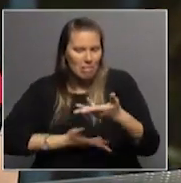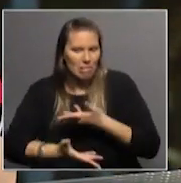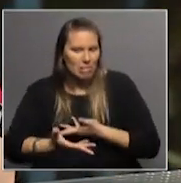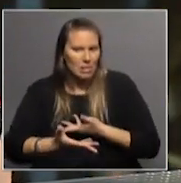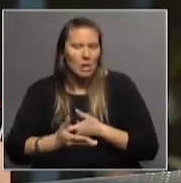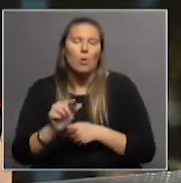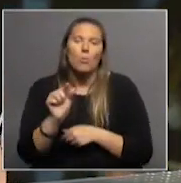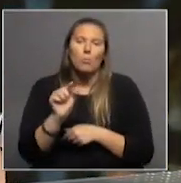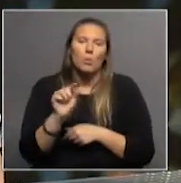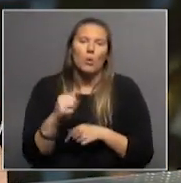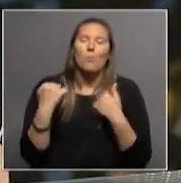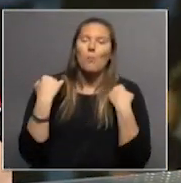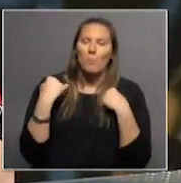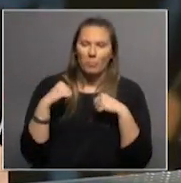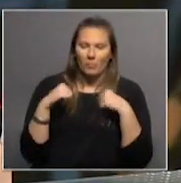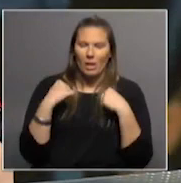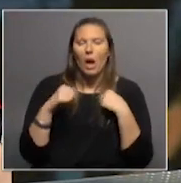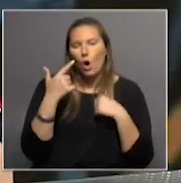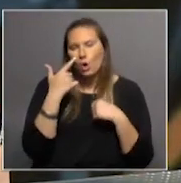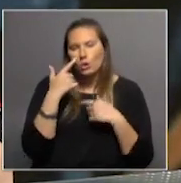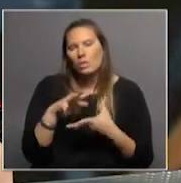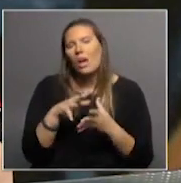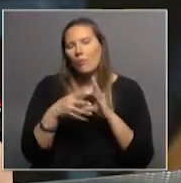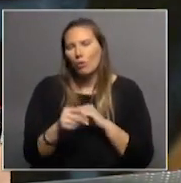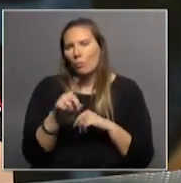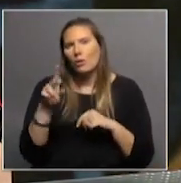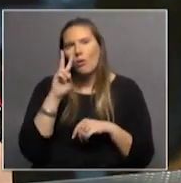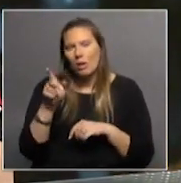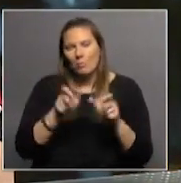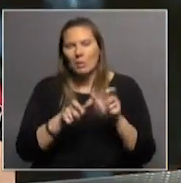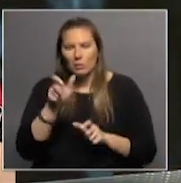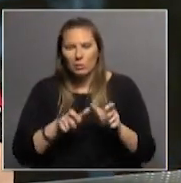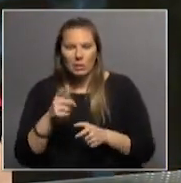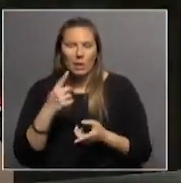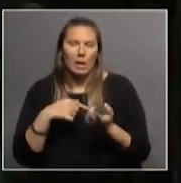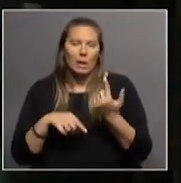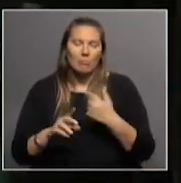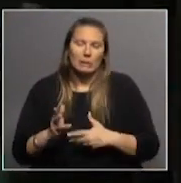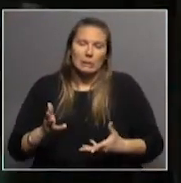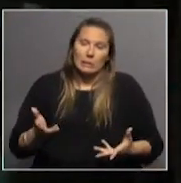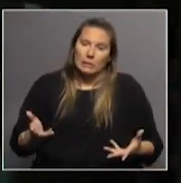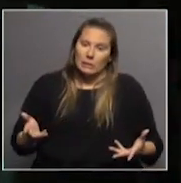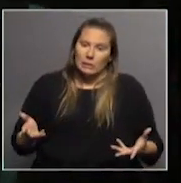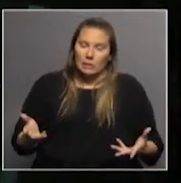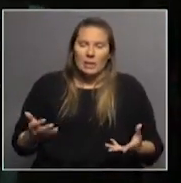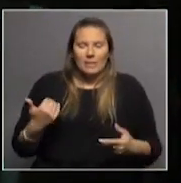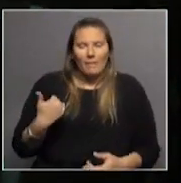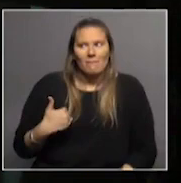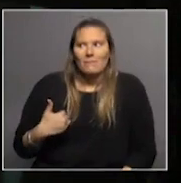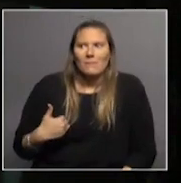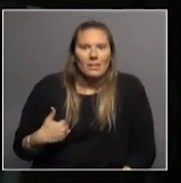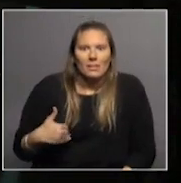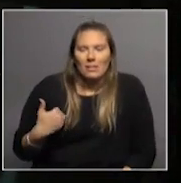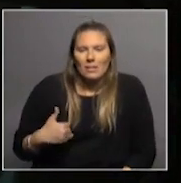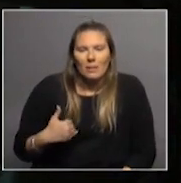un poco entrenada estaba en pero bueno se extraña mucho